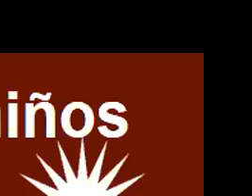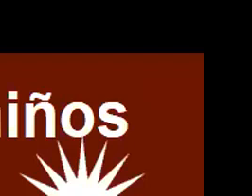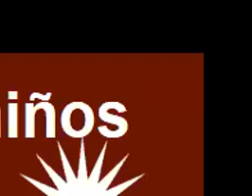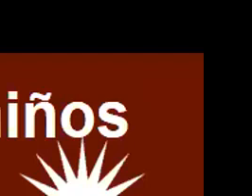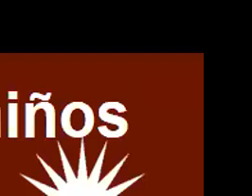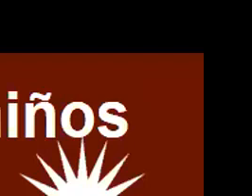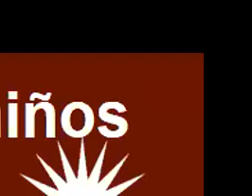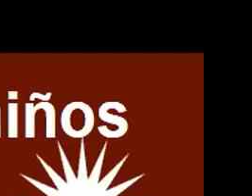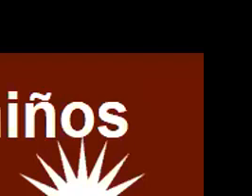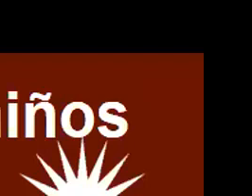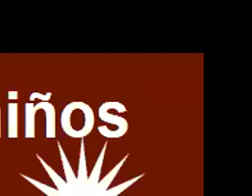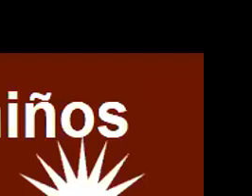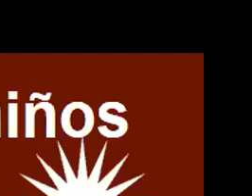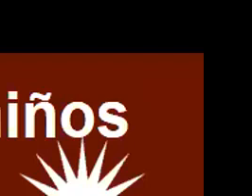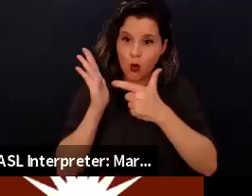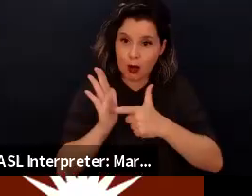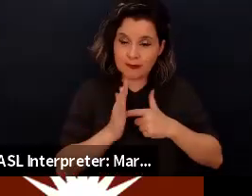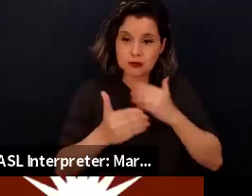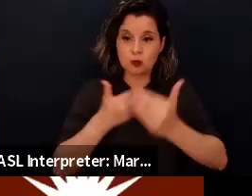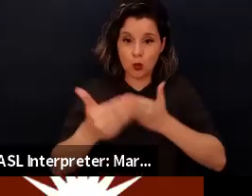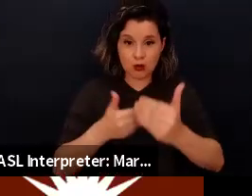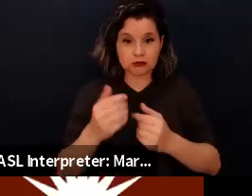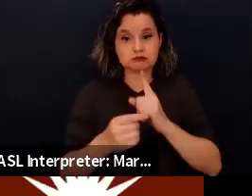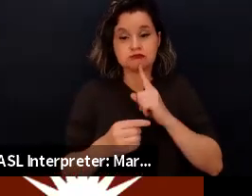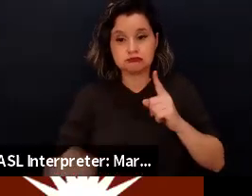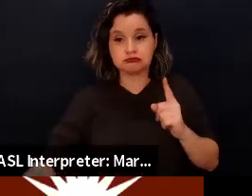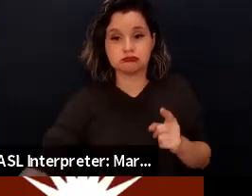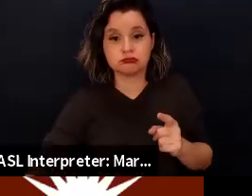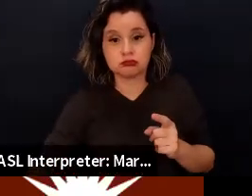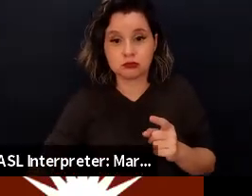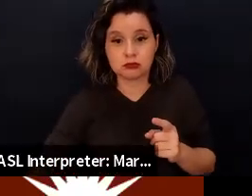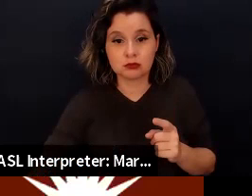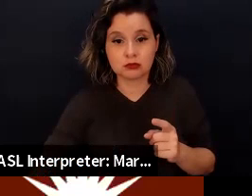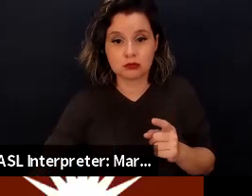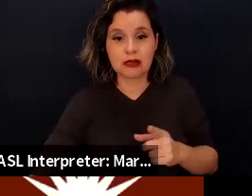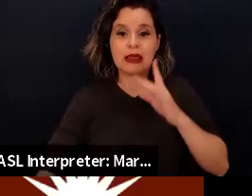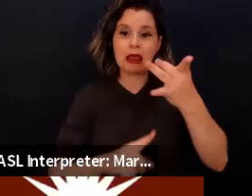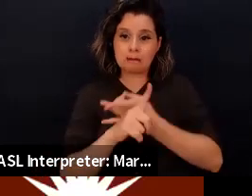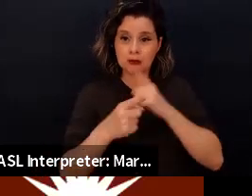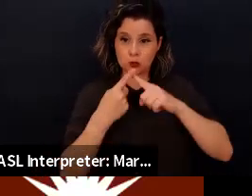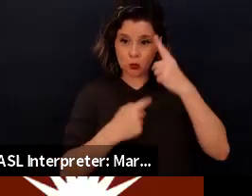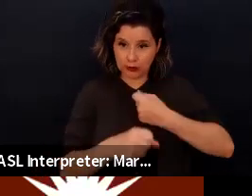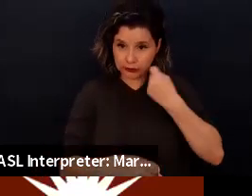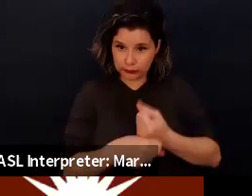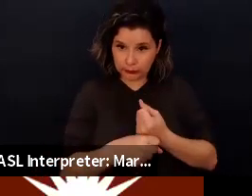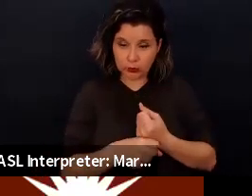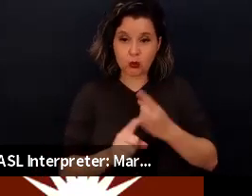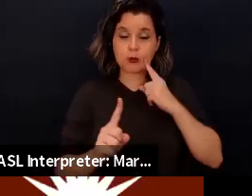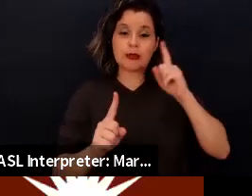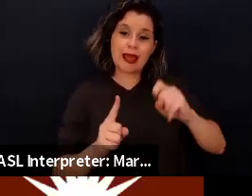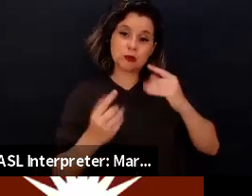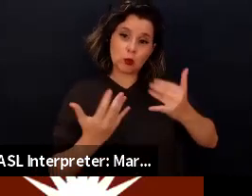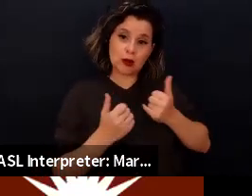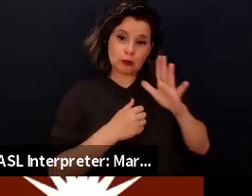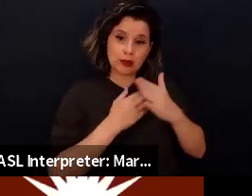los requisitos, y este proceso por lo regular tardaba de 8 meses a 1 año, y tenían que esperar en su país